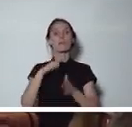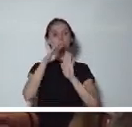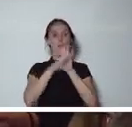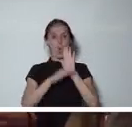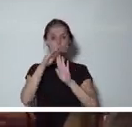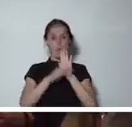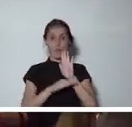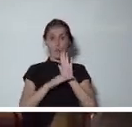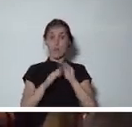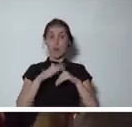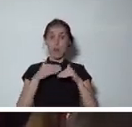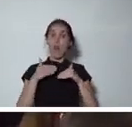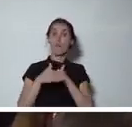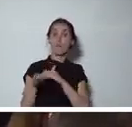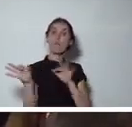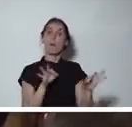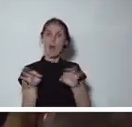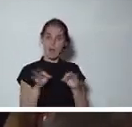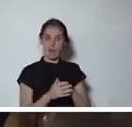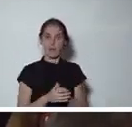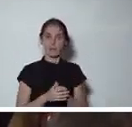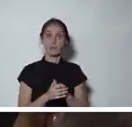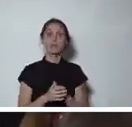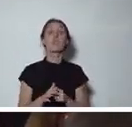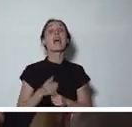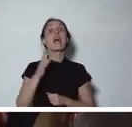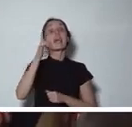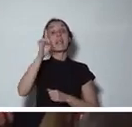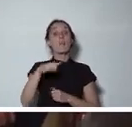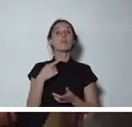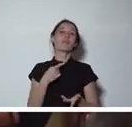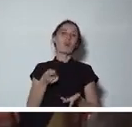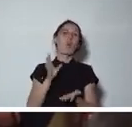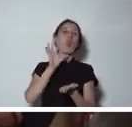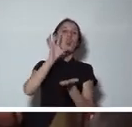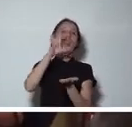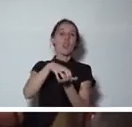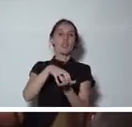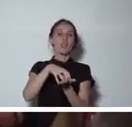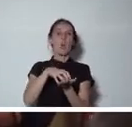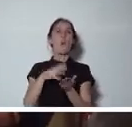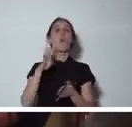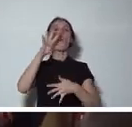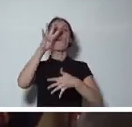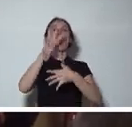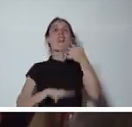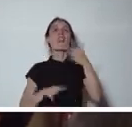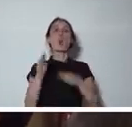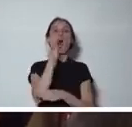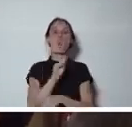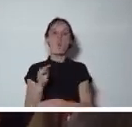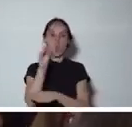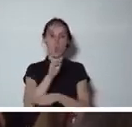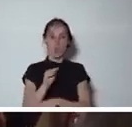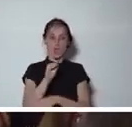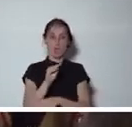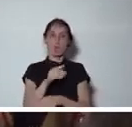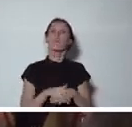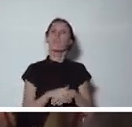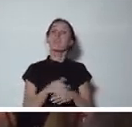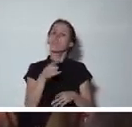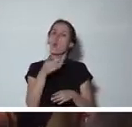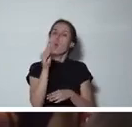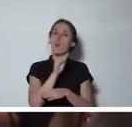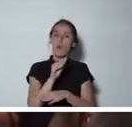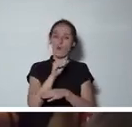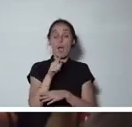mundo el mundo que viene o hemos creado un centro que se llama Barcelona cuida para cuidar a las que cuidan porque tenemos a un montón de gente haciendo sobre todo